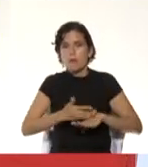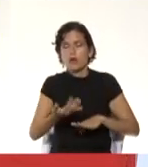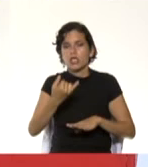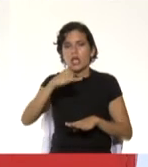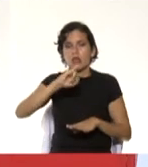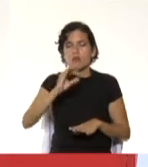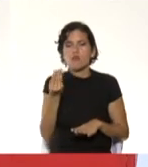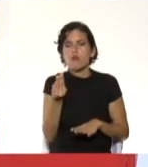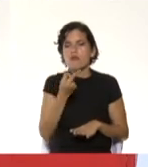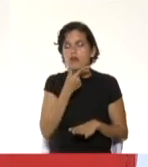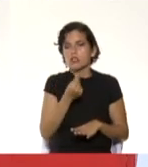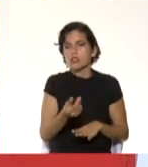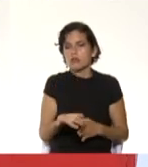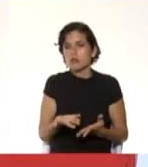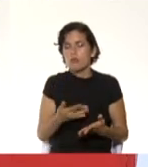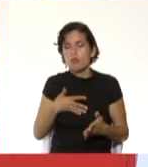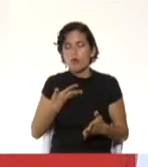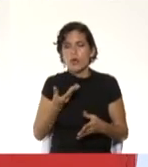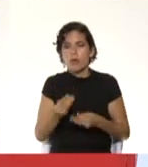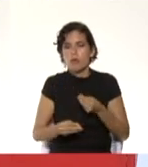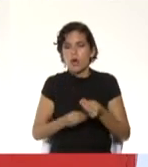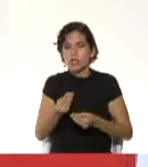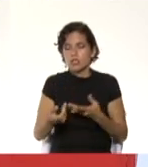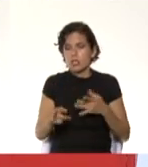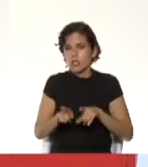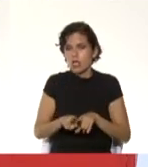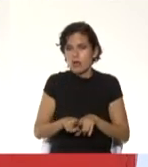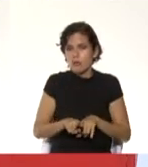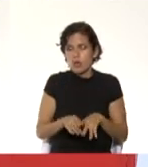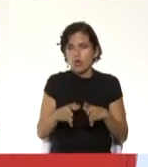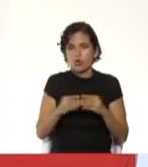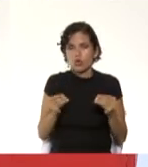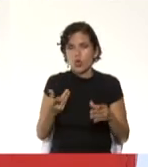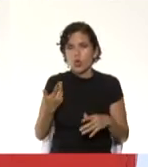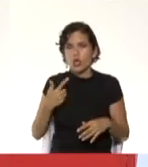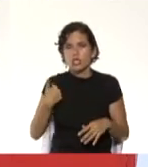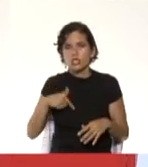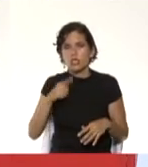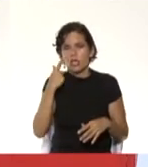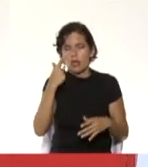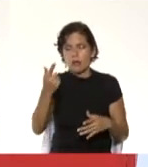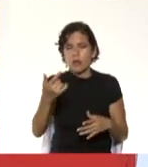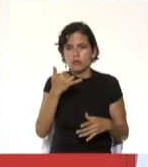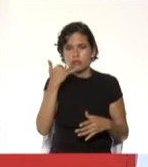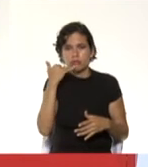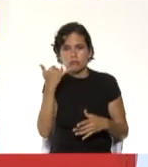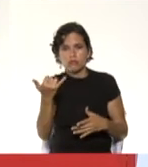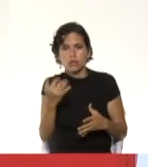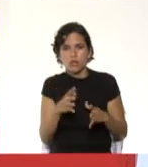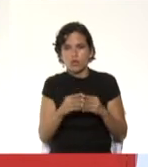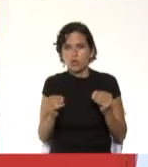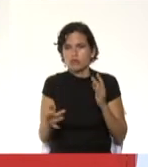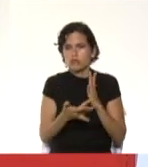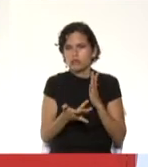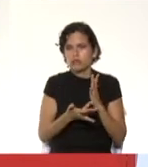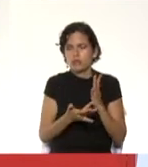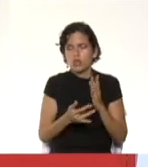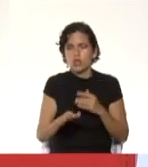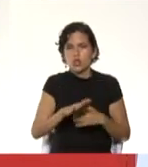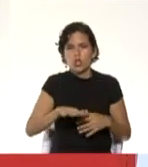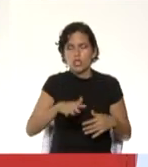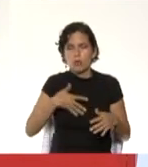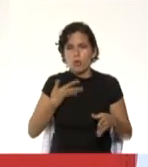muy fácilmente podemos contar también con todo lo que tiene que ver con el celular, los dispositivos electrónicos, donde